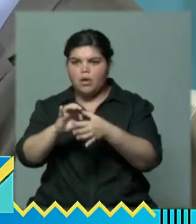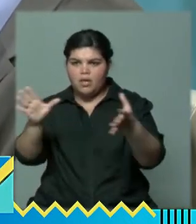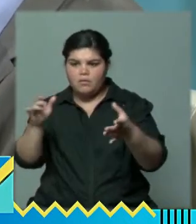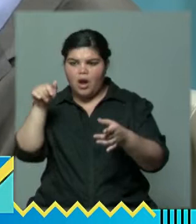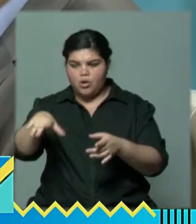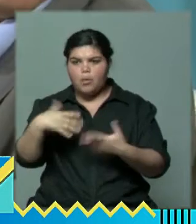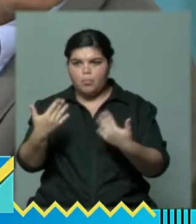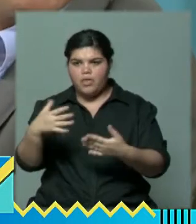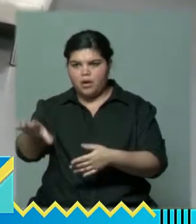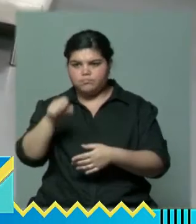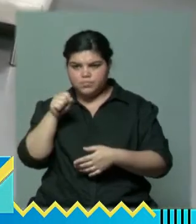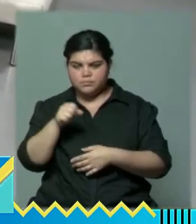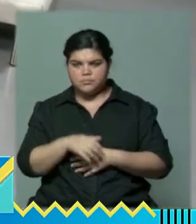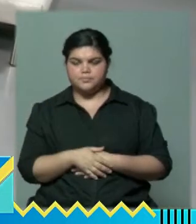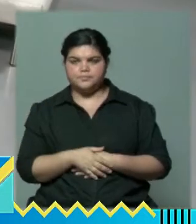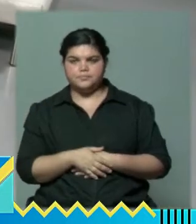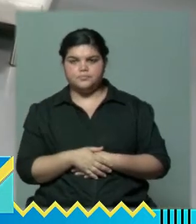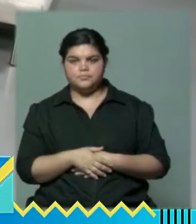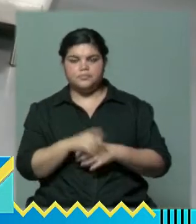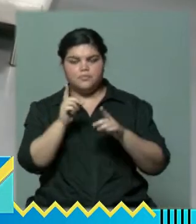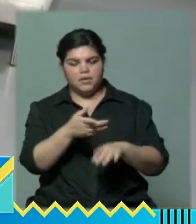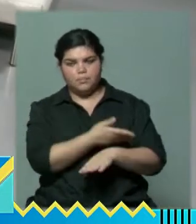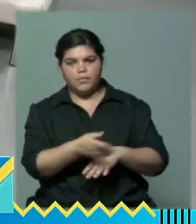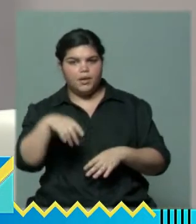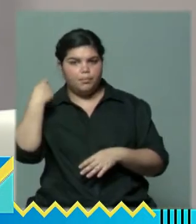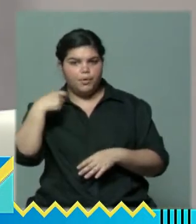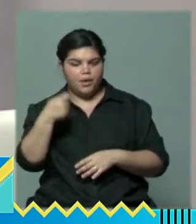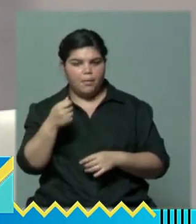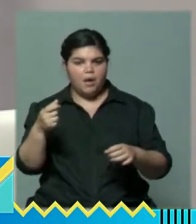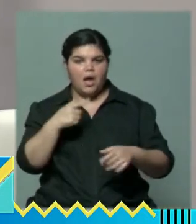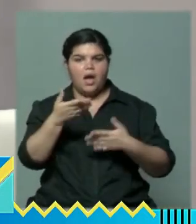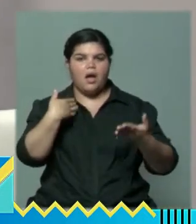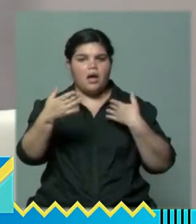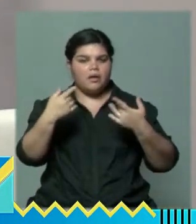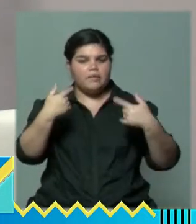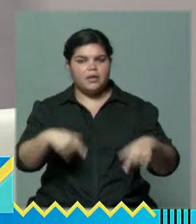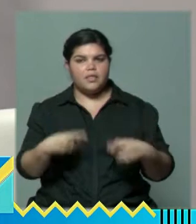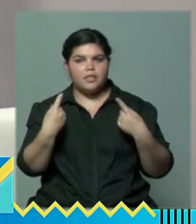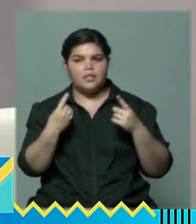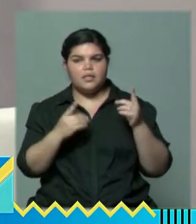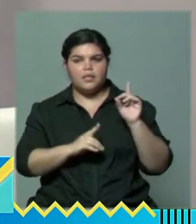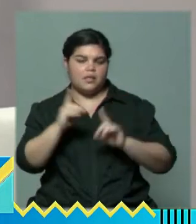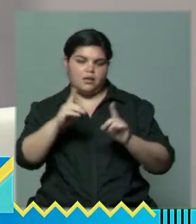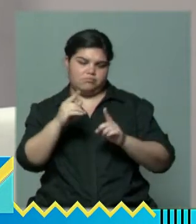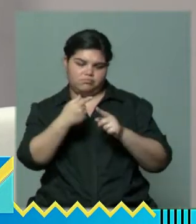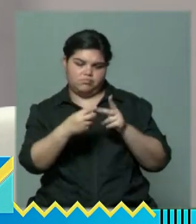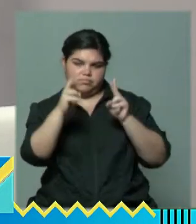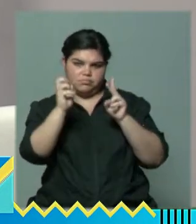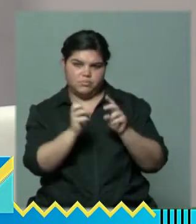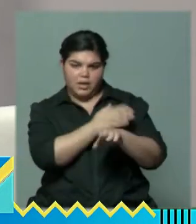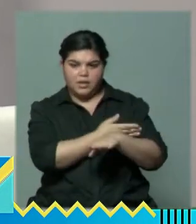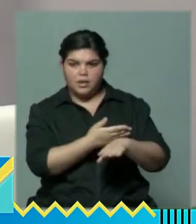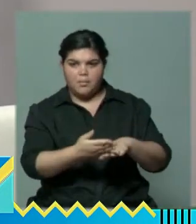Bien. Más allá de que seguramente hablaremos en el transcurso del programa de lo que se ha aprobado hoy, me gustaría saber cuáles son los ítems que considerás que se van a